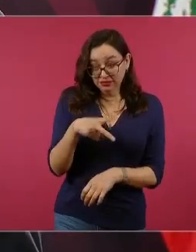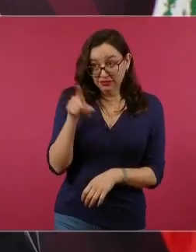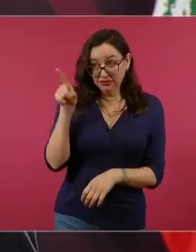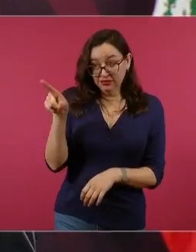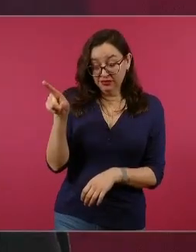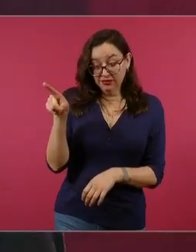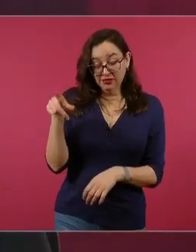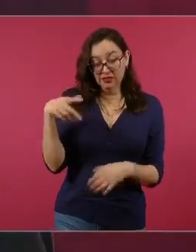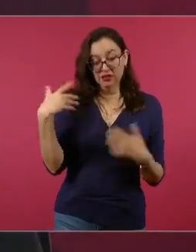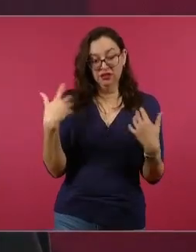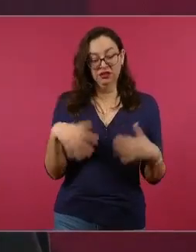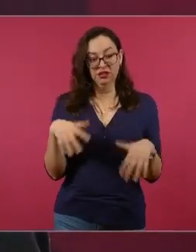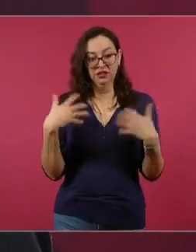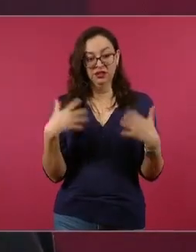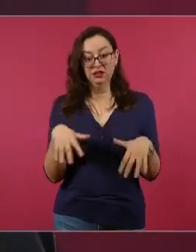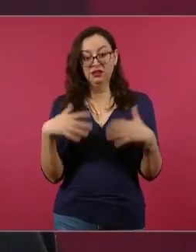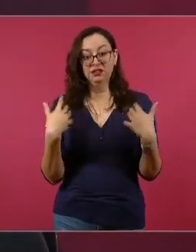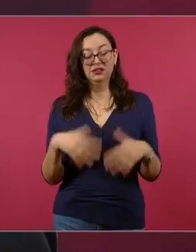es